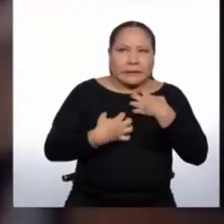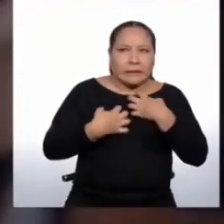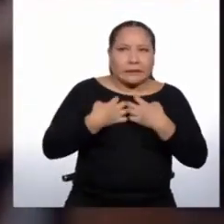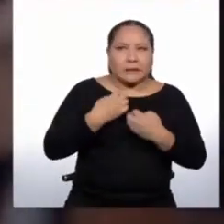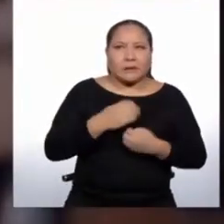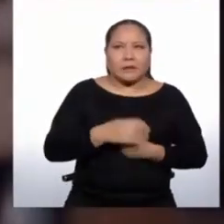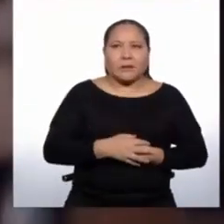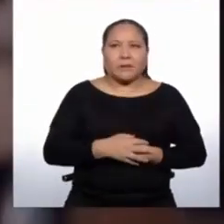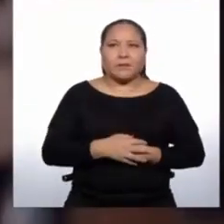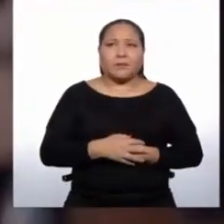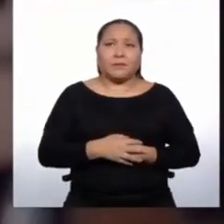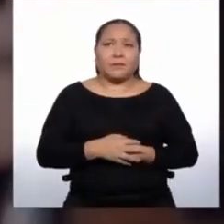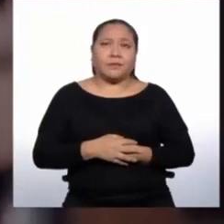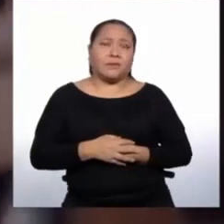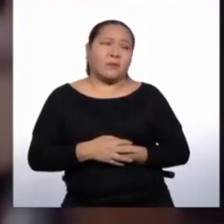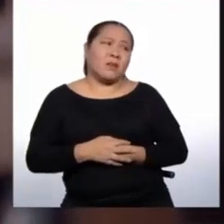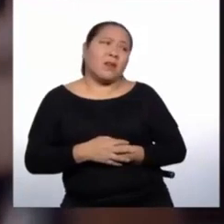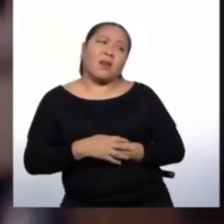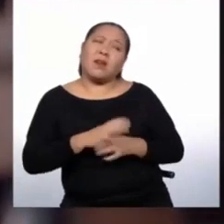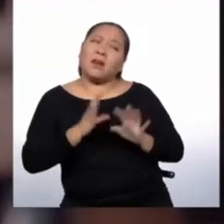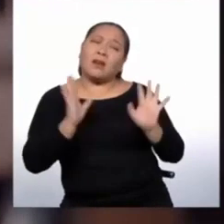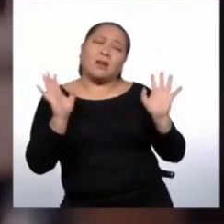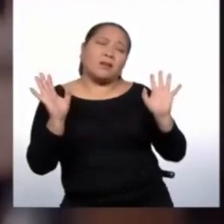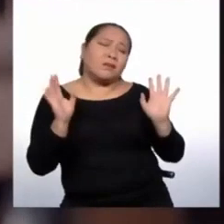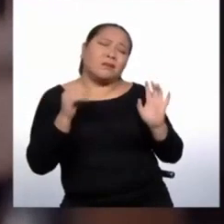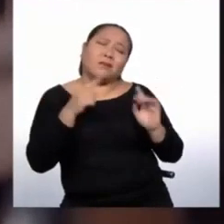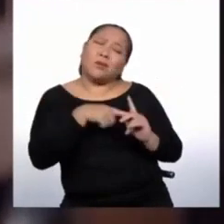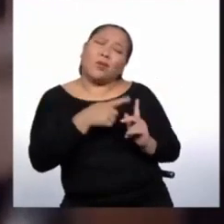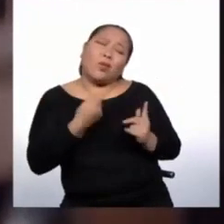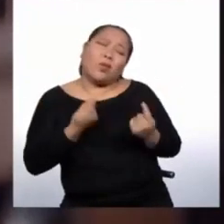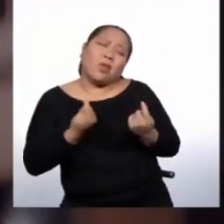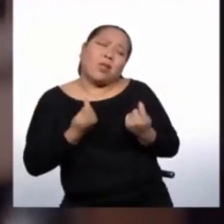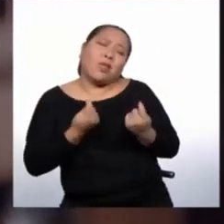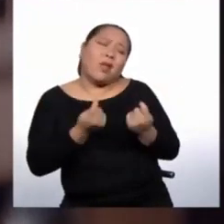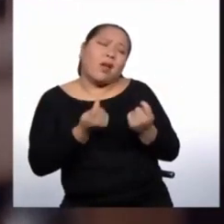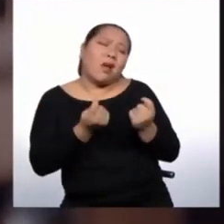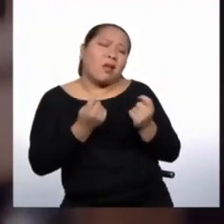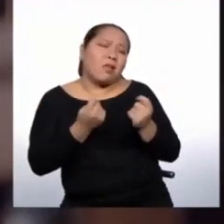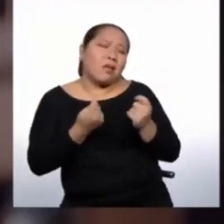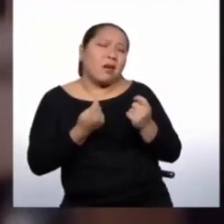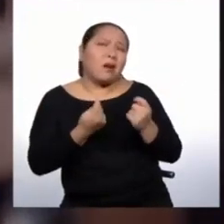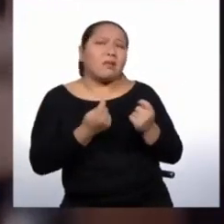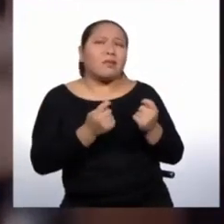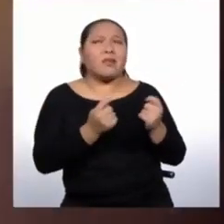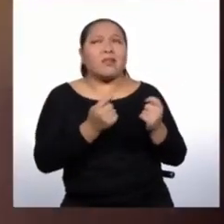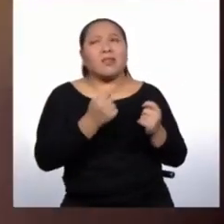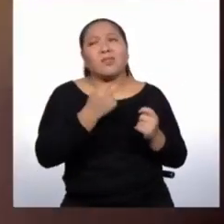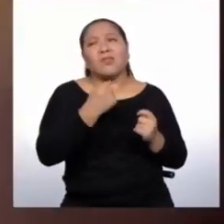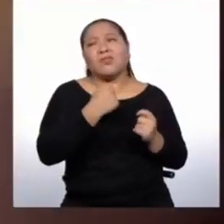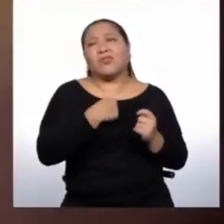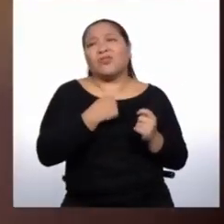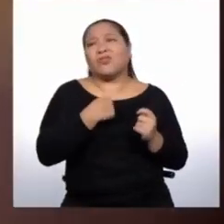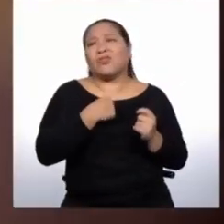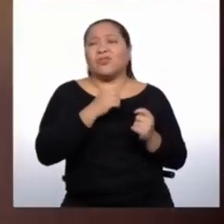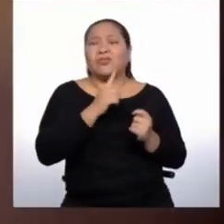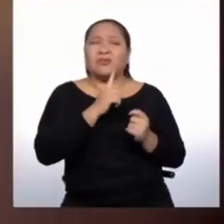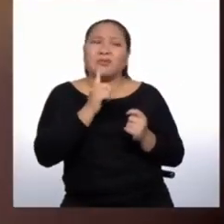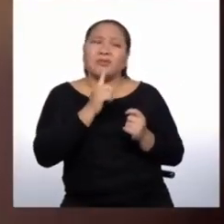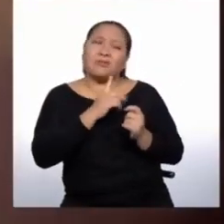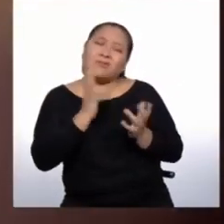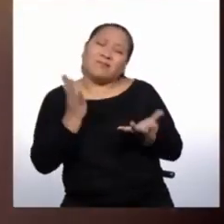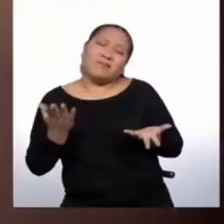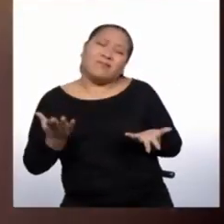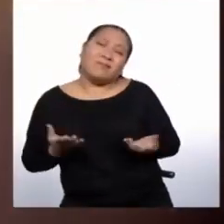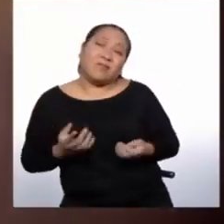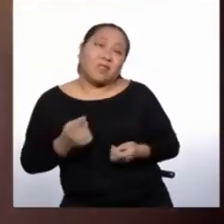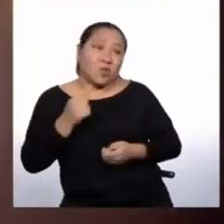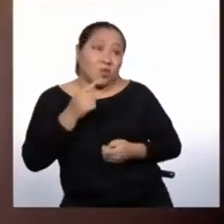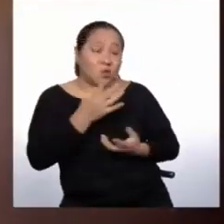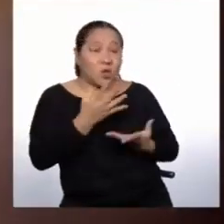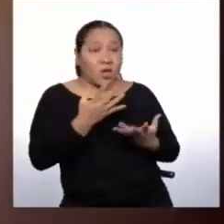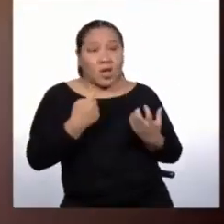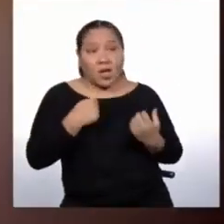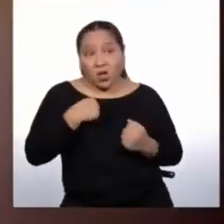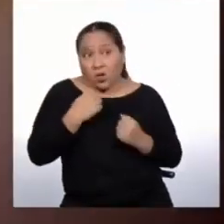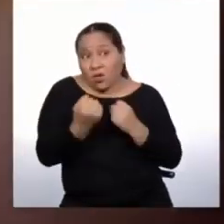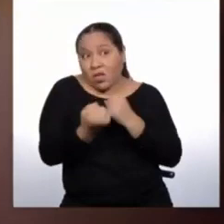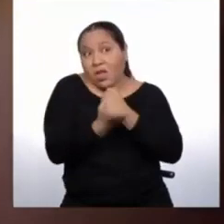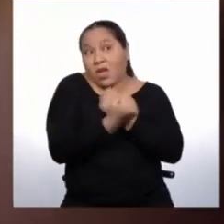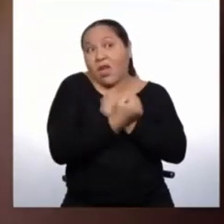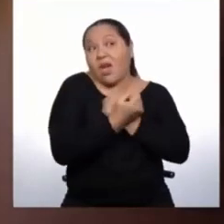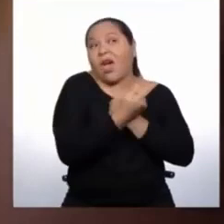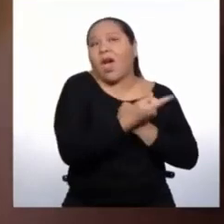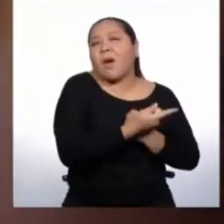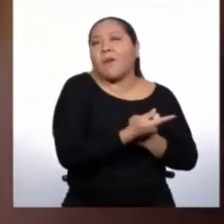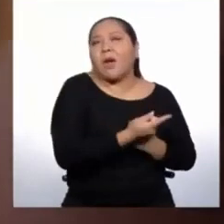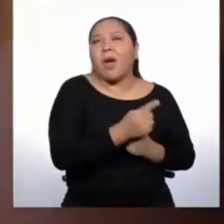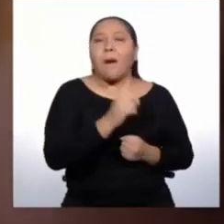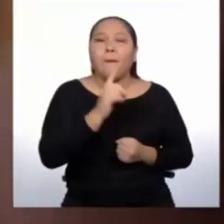No pierdas mis balas, carabinero, porque yo soy paloma de mucho vuelo. Si quieres que te quiera,